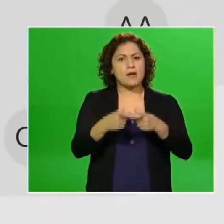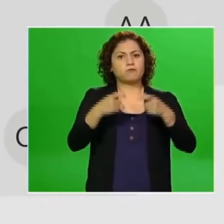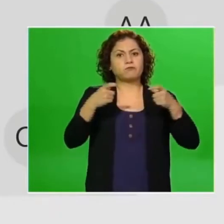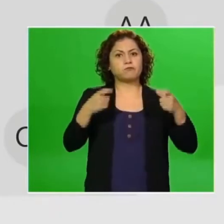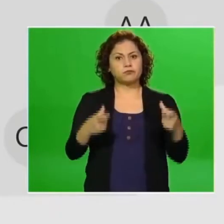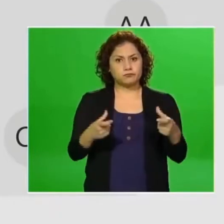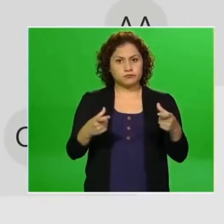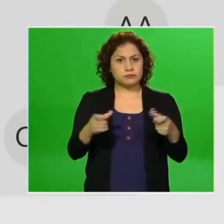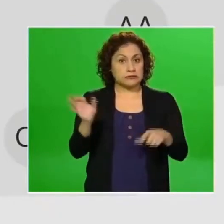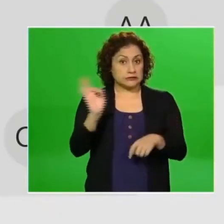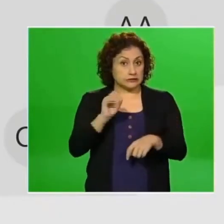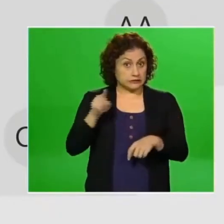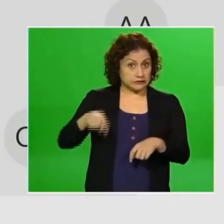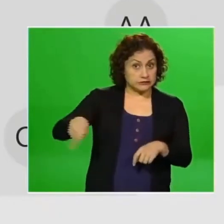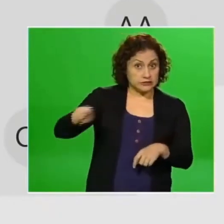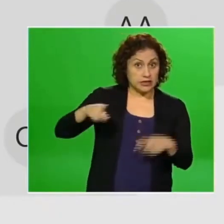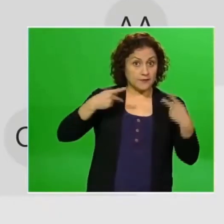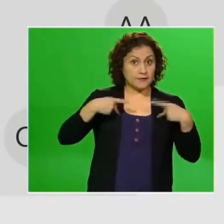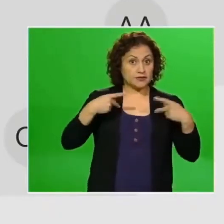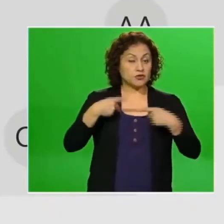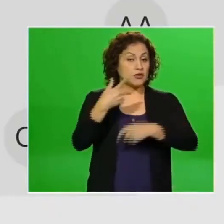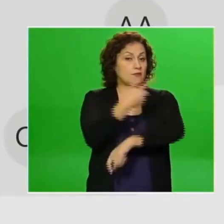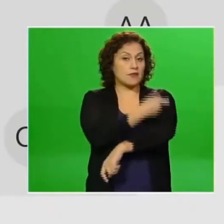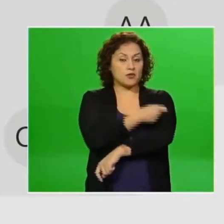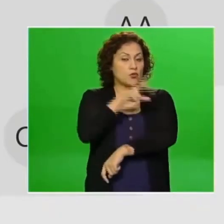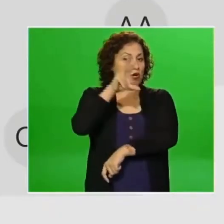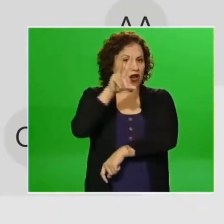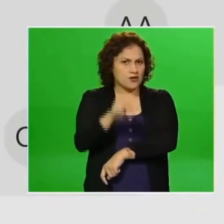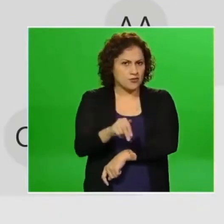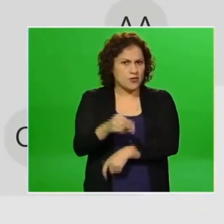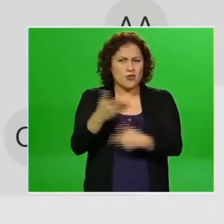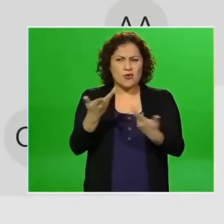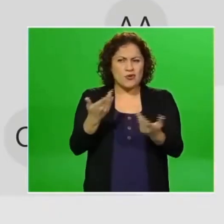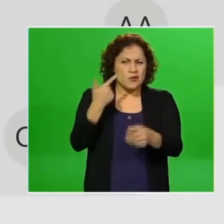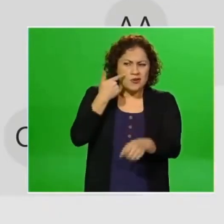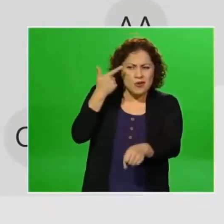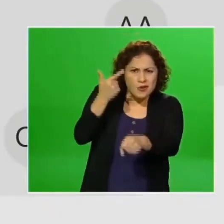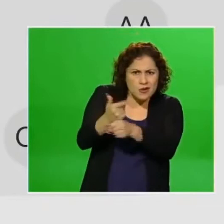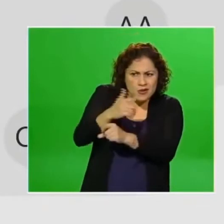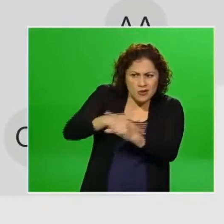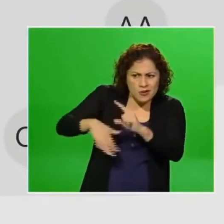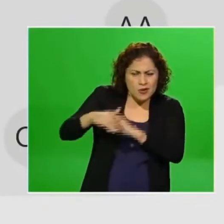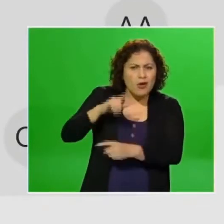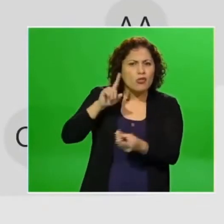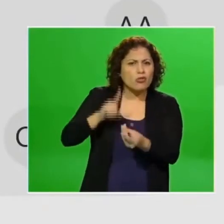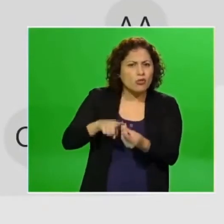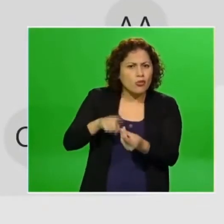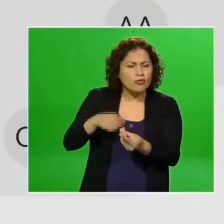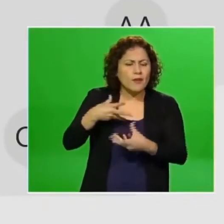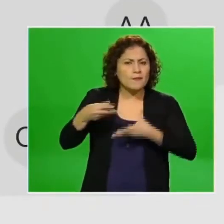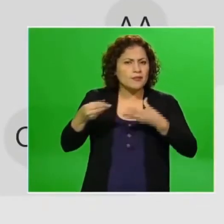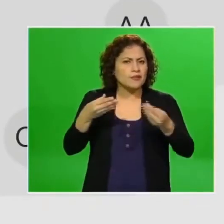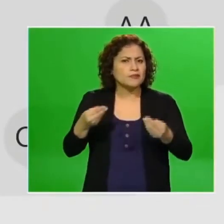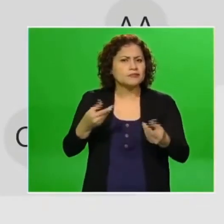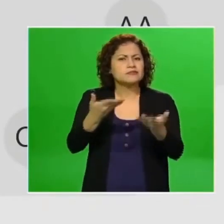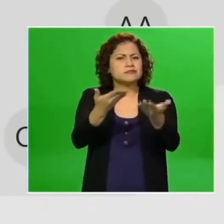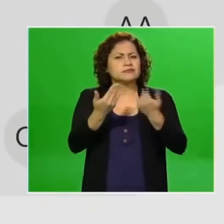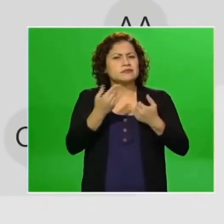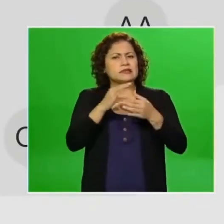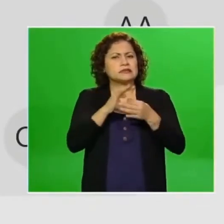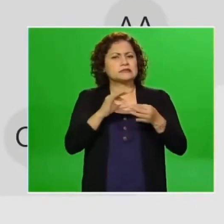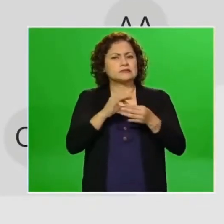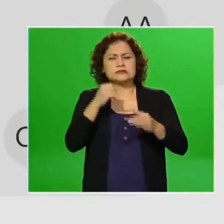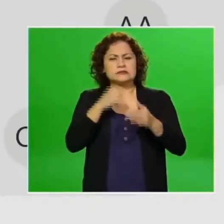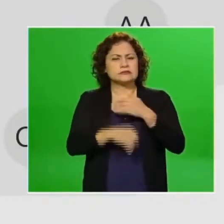gente que no se vacunó, se dio de manera localizada. Si nos puede dar de manera precisa qué pasó ahí en Campeche.